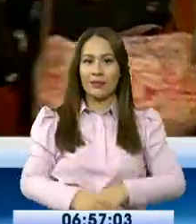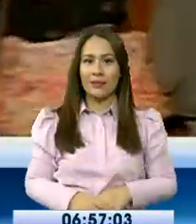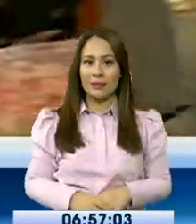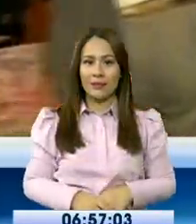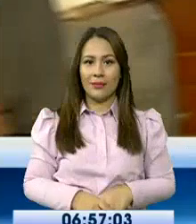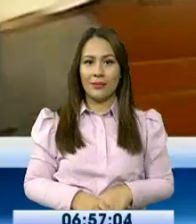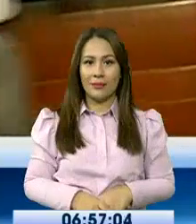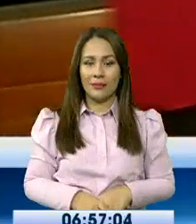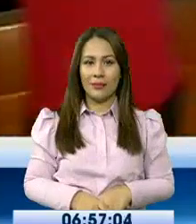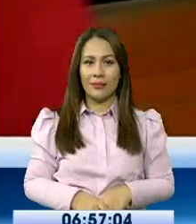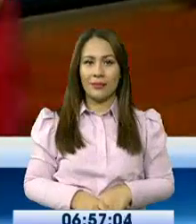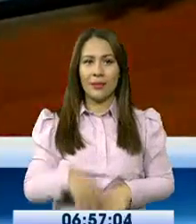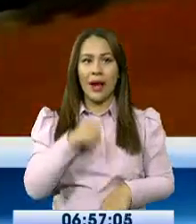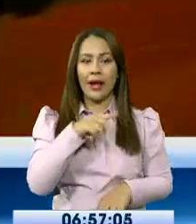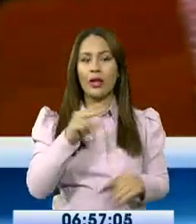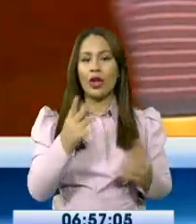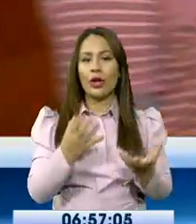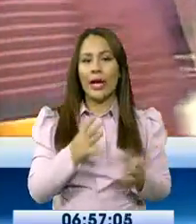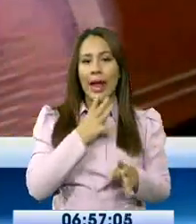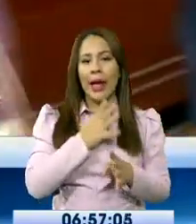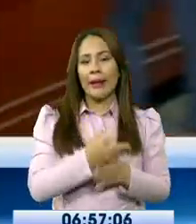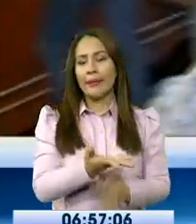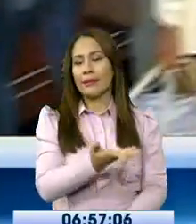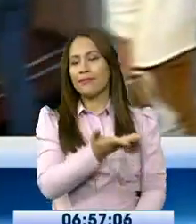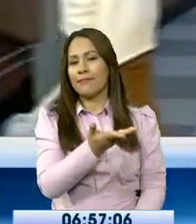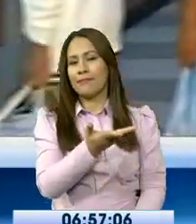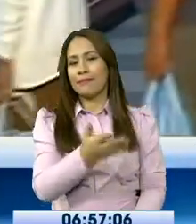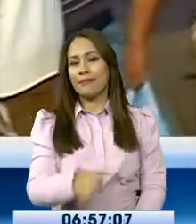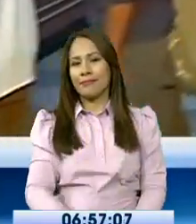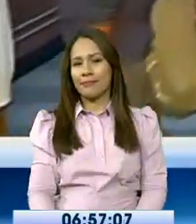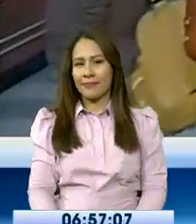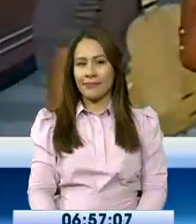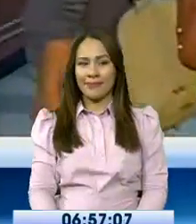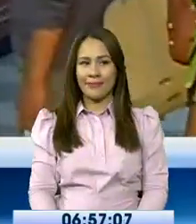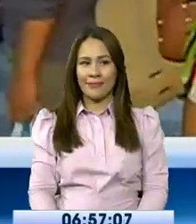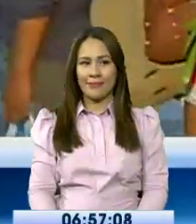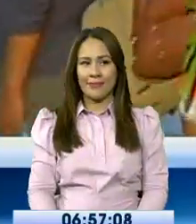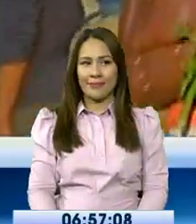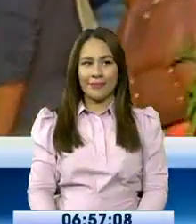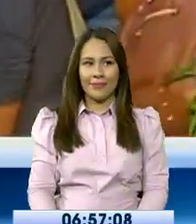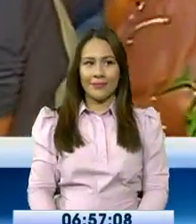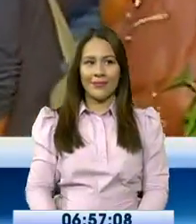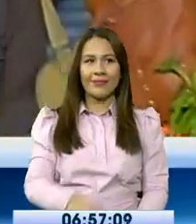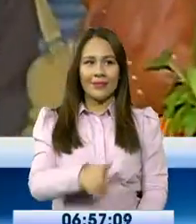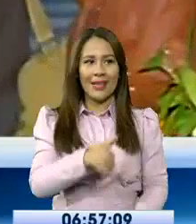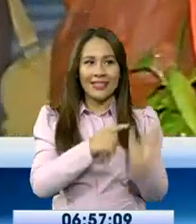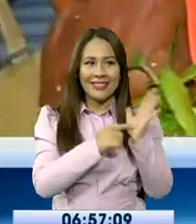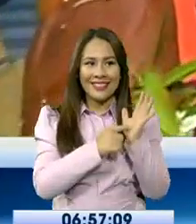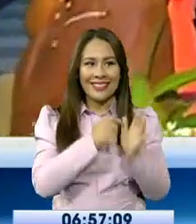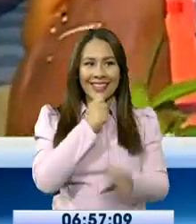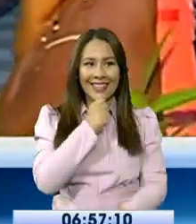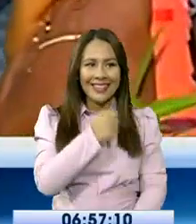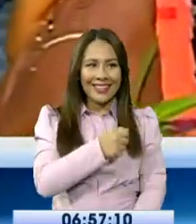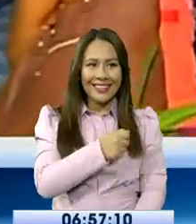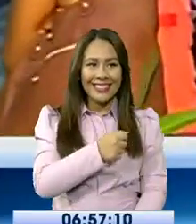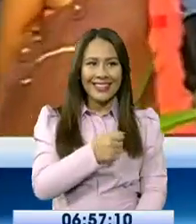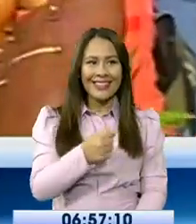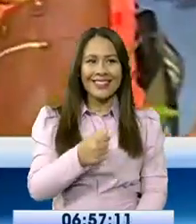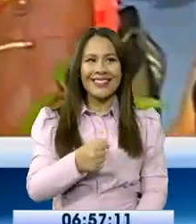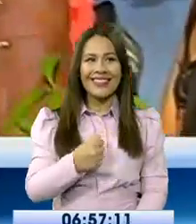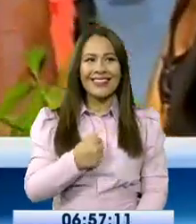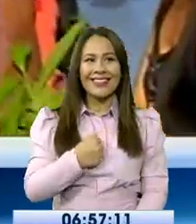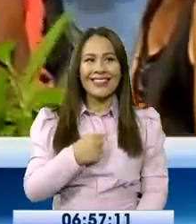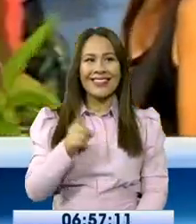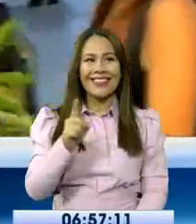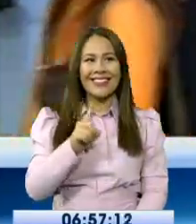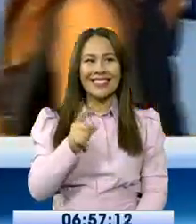Él no quiere hablar, usted hable por él, saque la cara. ¿Para dónde esta mañana? Pueden esperar la llamada. ¿Para dónde, sí? No me entreviste,